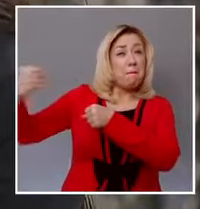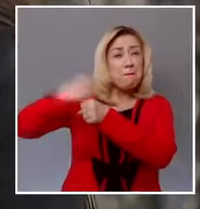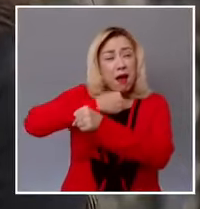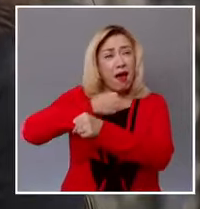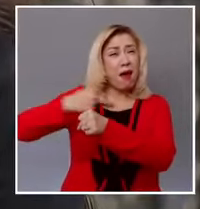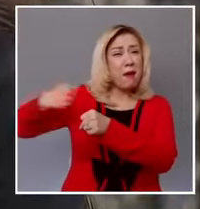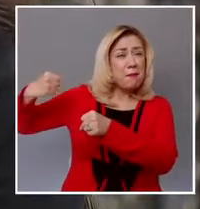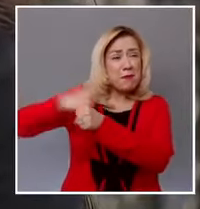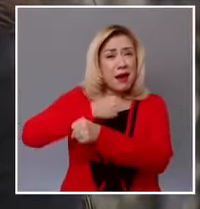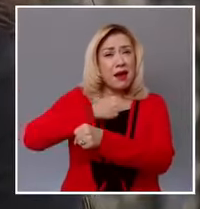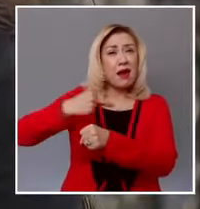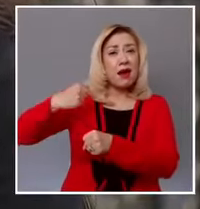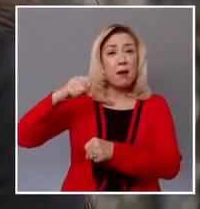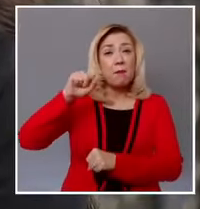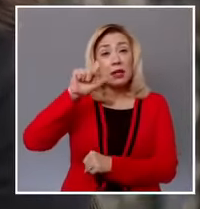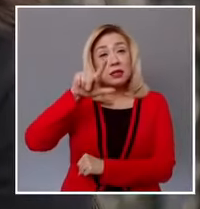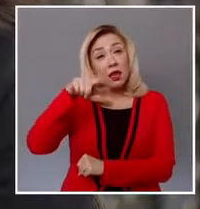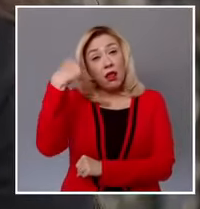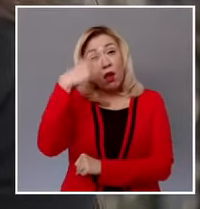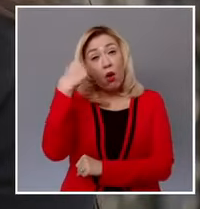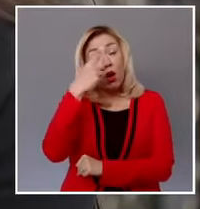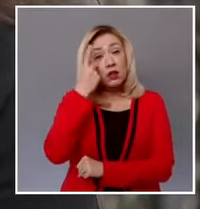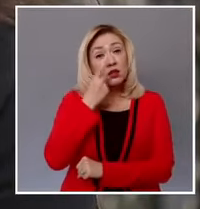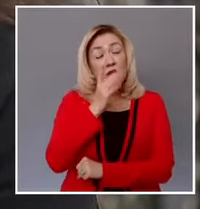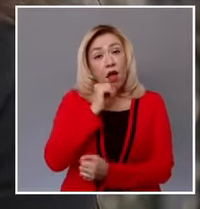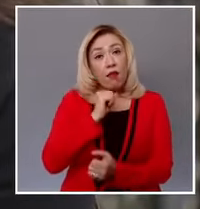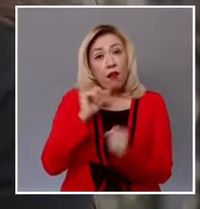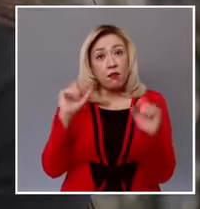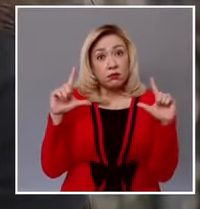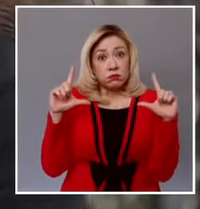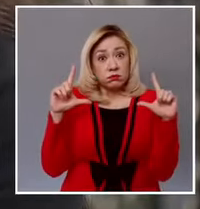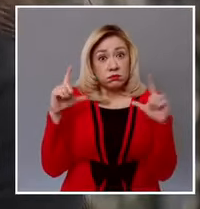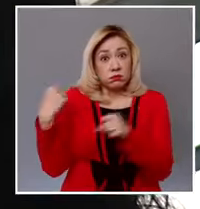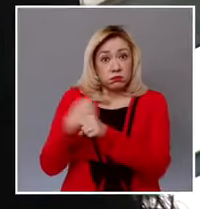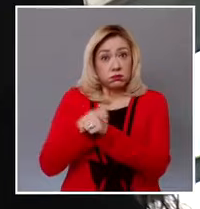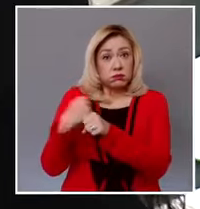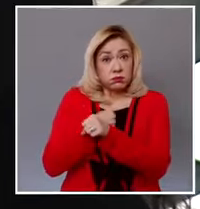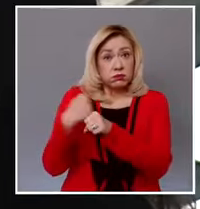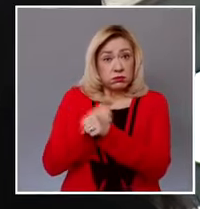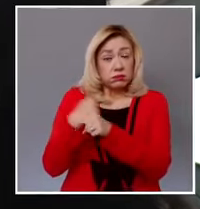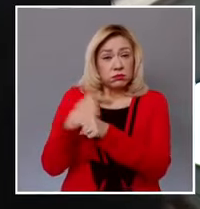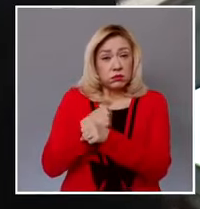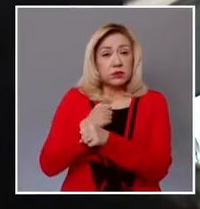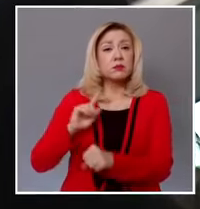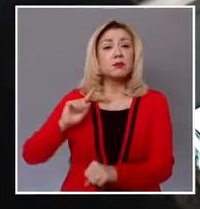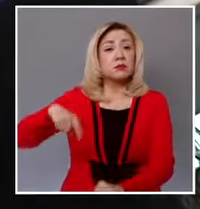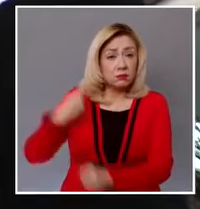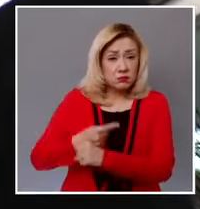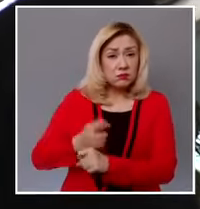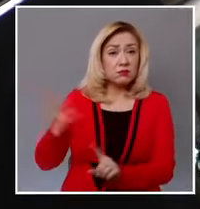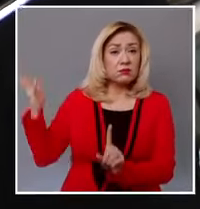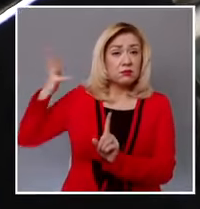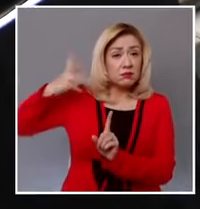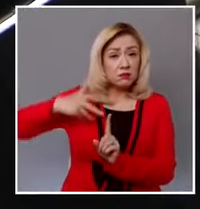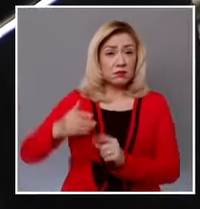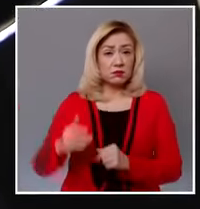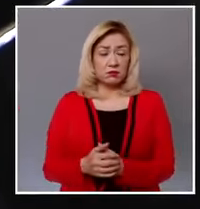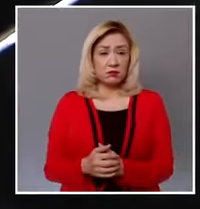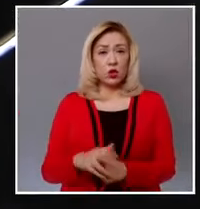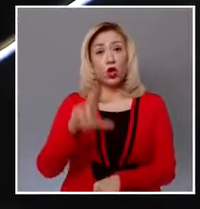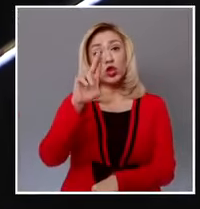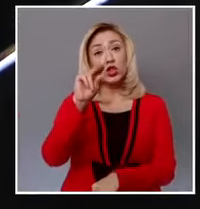27 horas. Sufrí de tortura física y sexual. La arraigaron durante 80 días y después